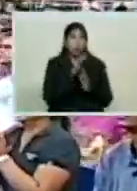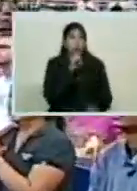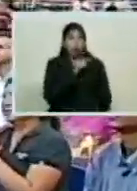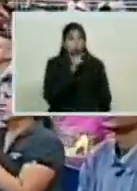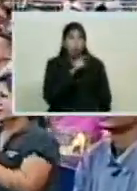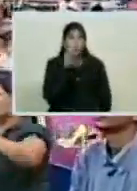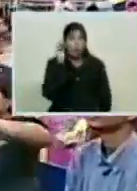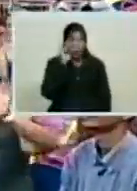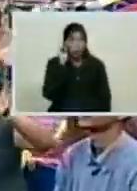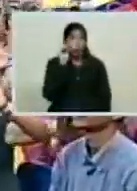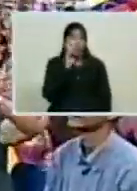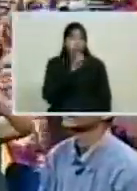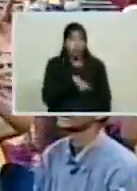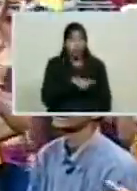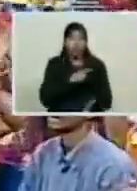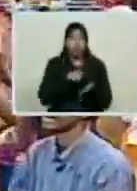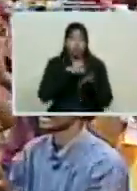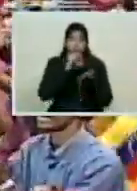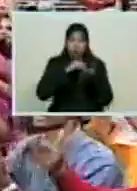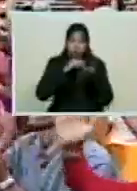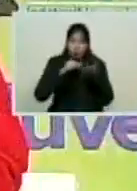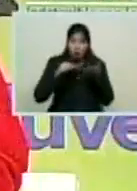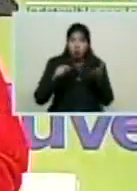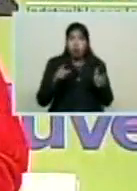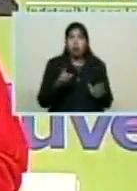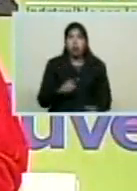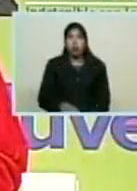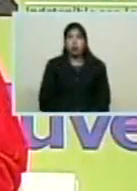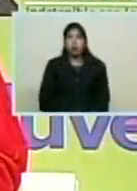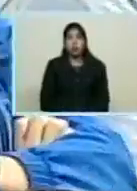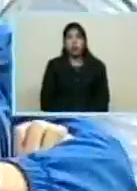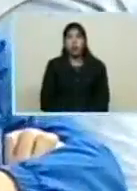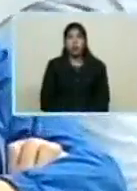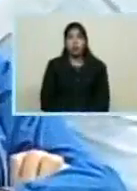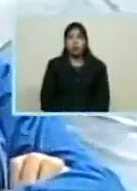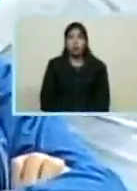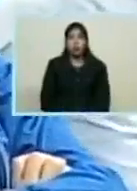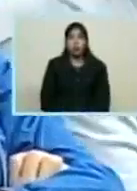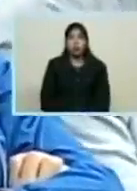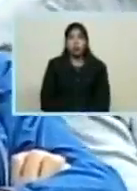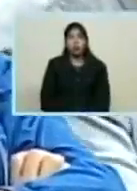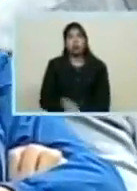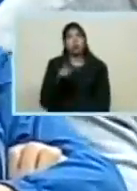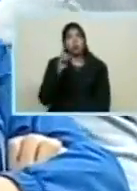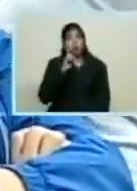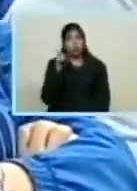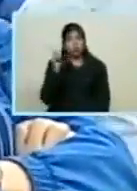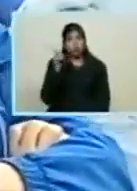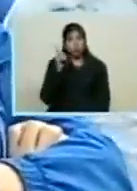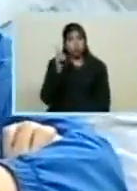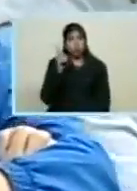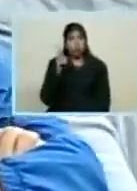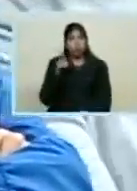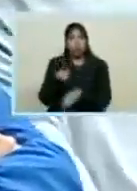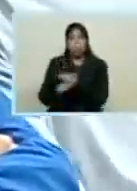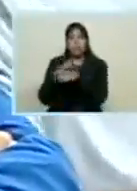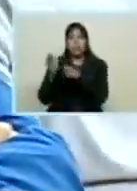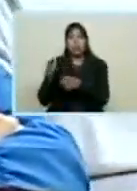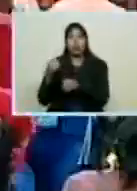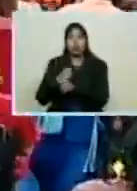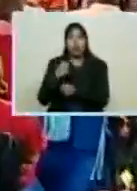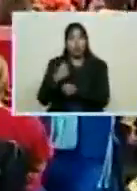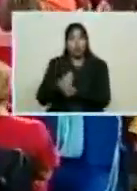eres maestro además, tú eres maestro, dirigente de los maestros, ministro del